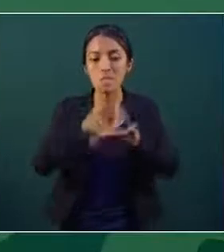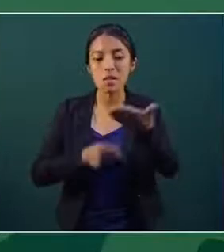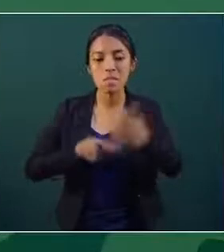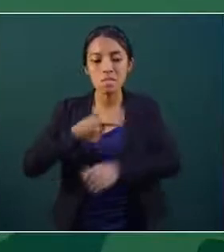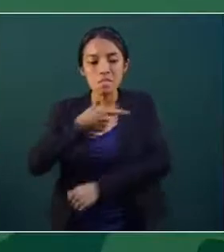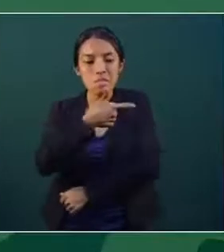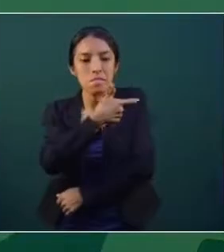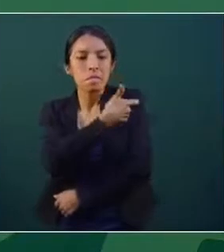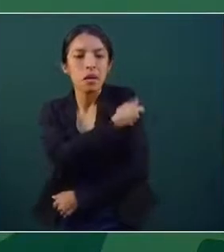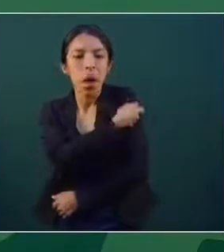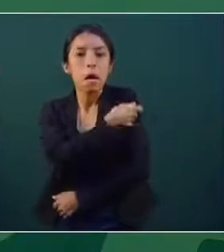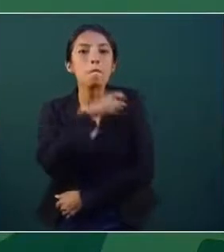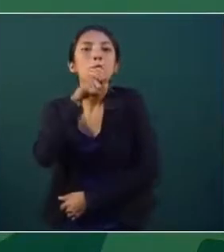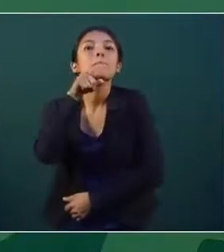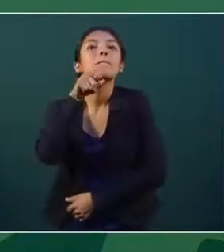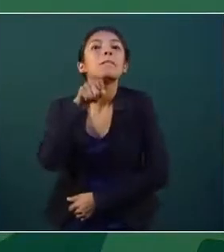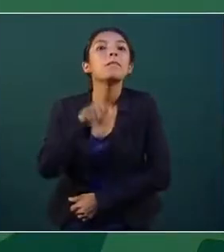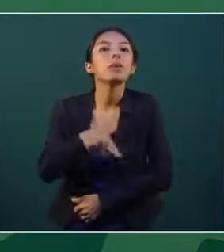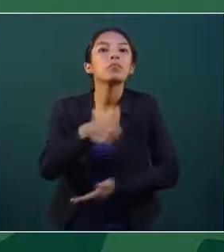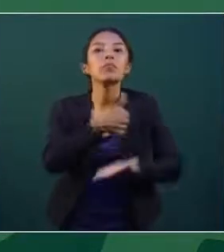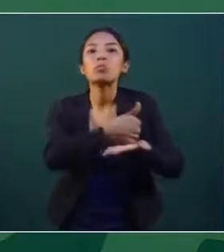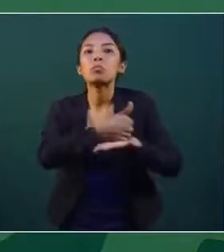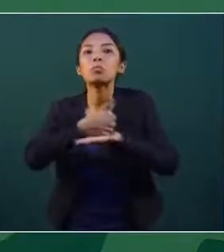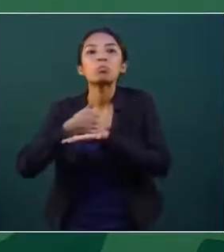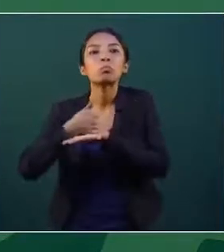vacunación. Imagínense